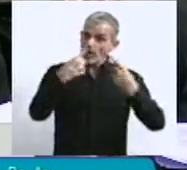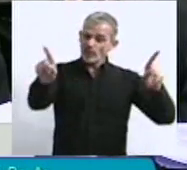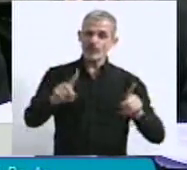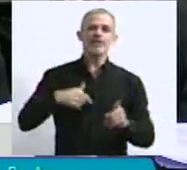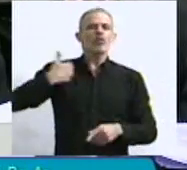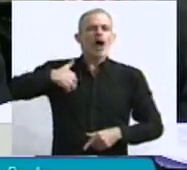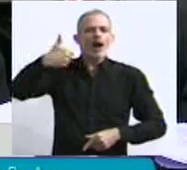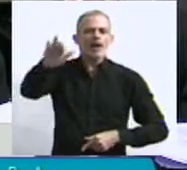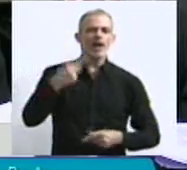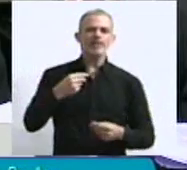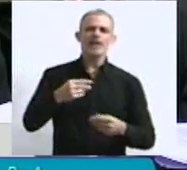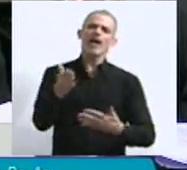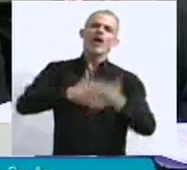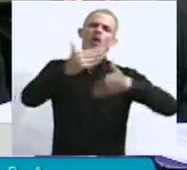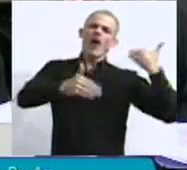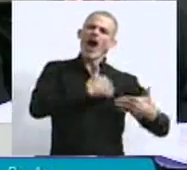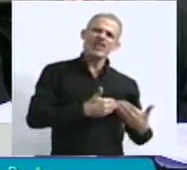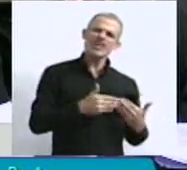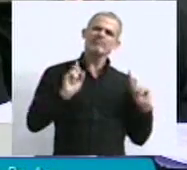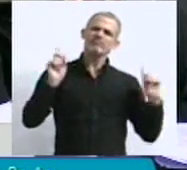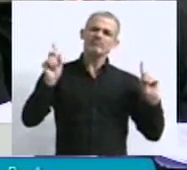una Argentina que no admite vuelta atrás. Y si